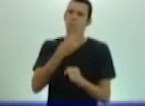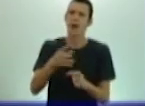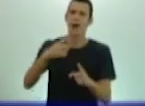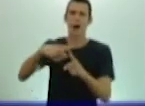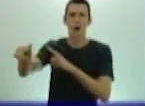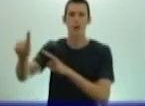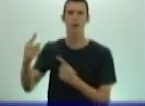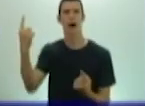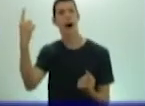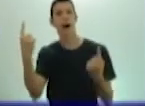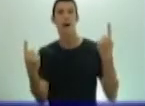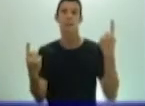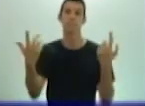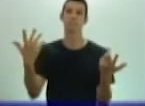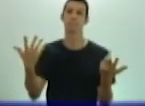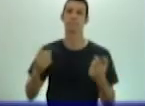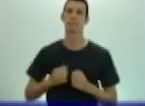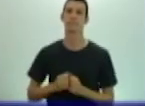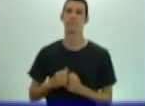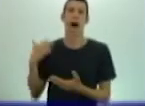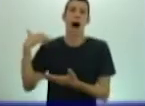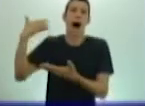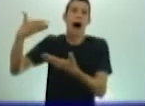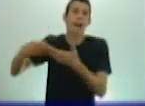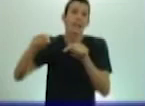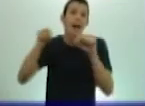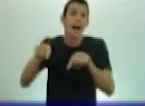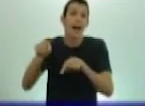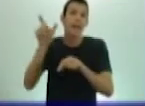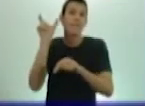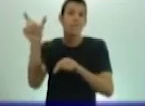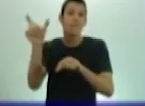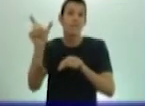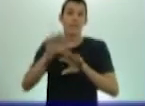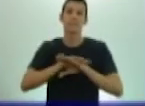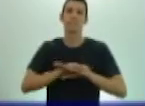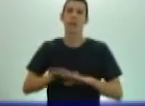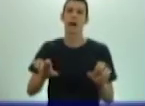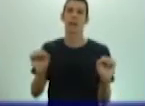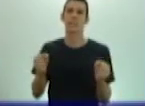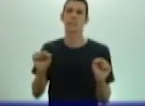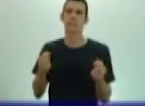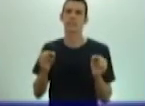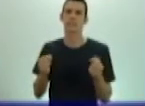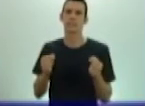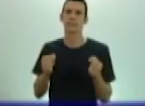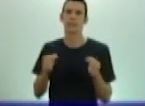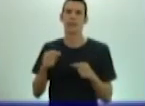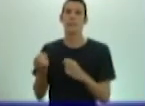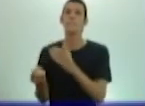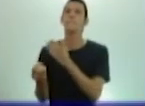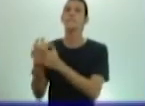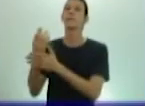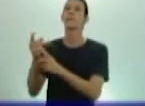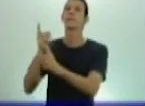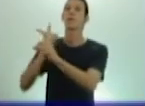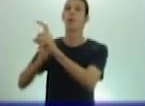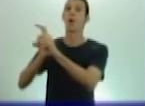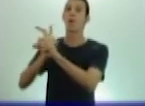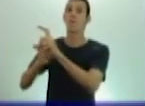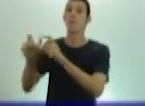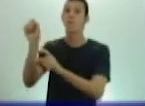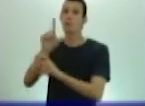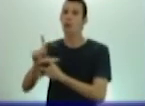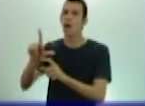sin lugar a dudas, la única vía para la solución de los problemas que hoy atraviesa la humanidad. En este sentido, les propongo entonces